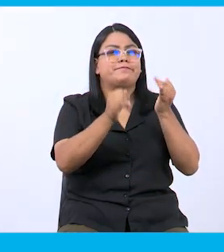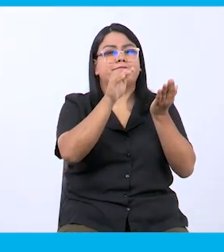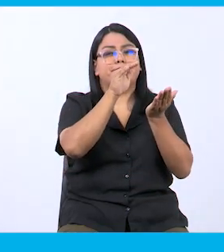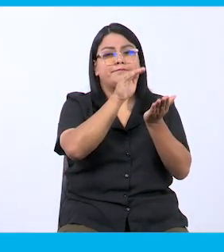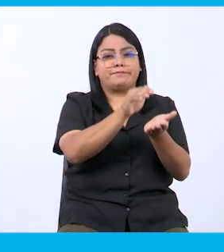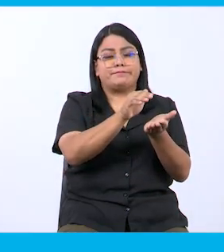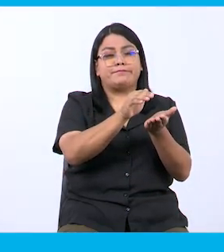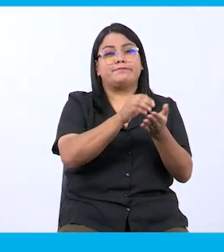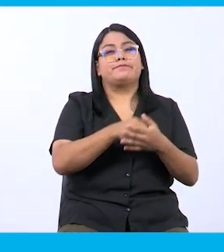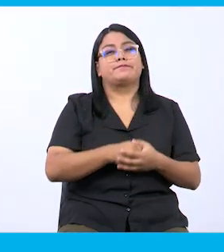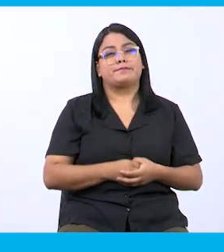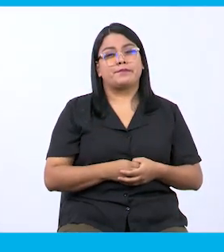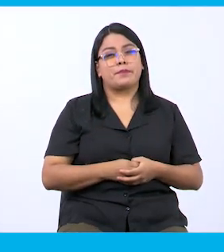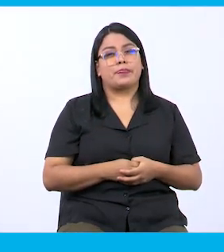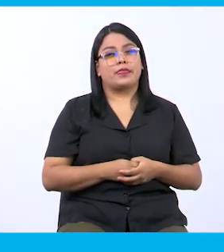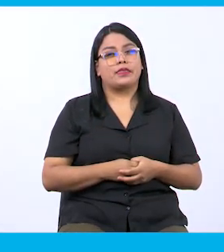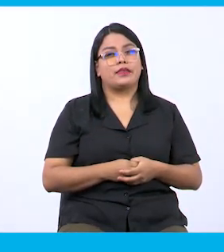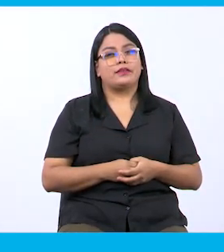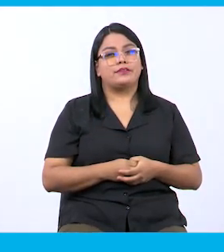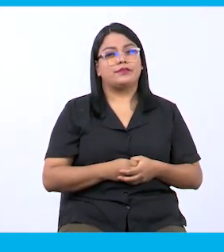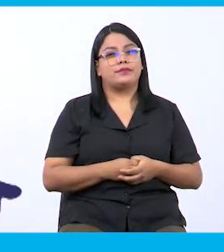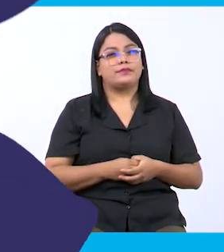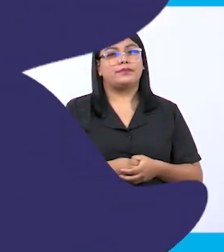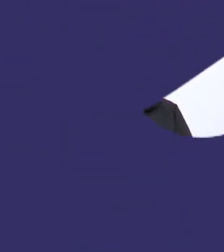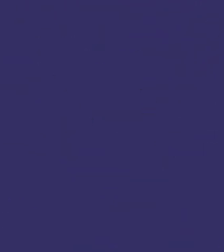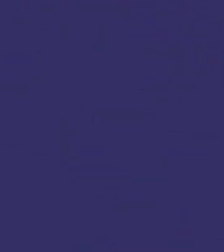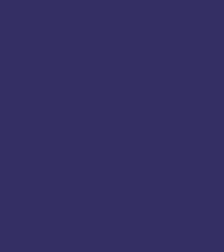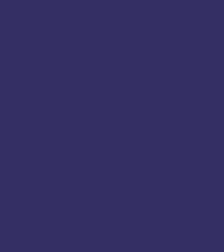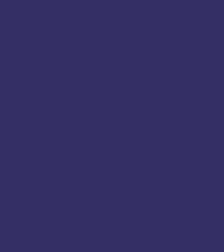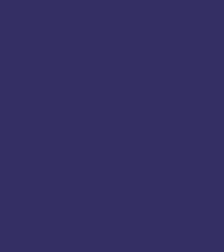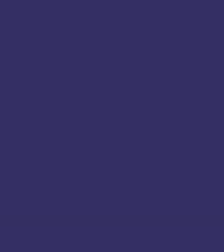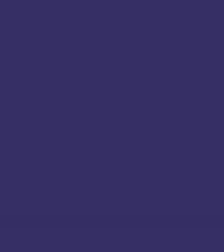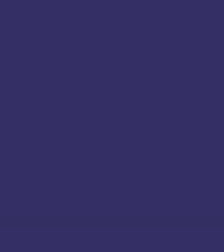final de cada unidad didáctica.